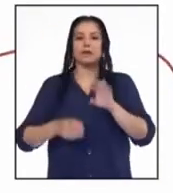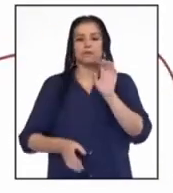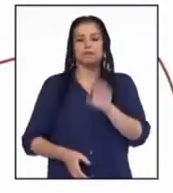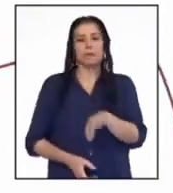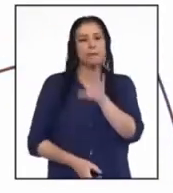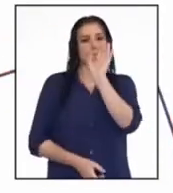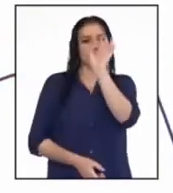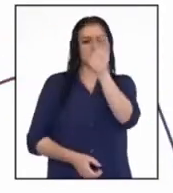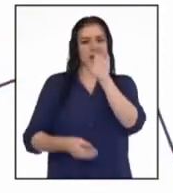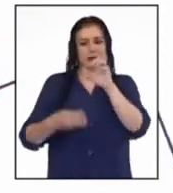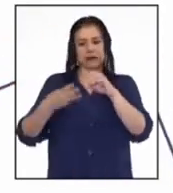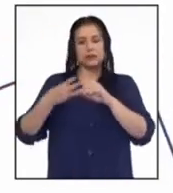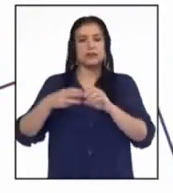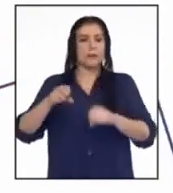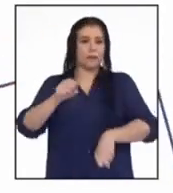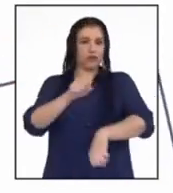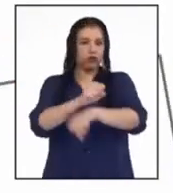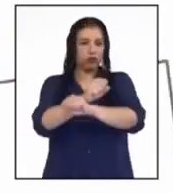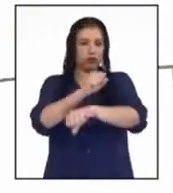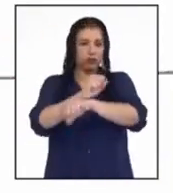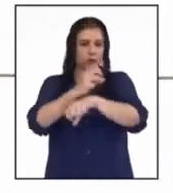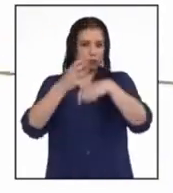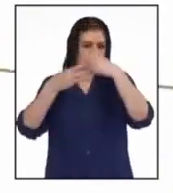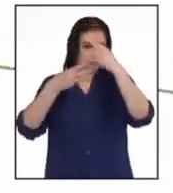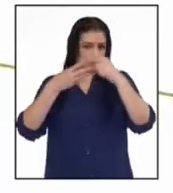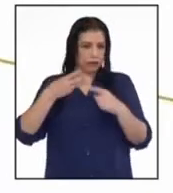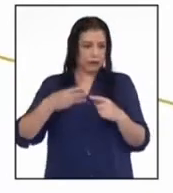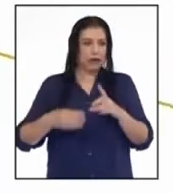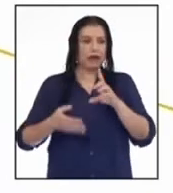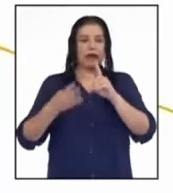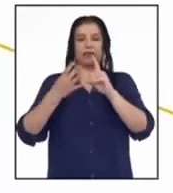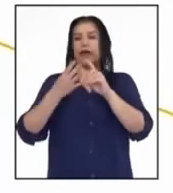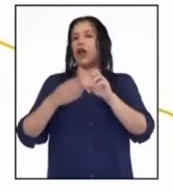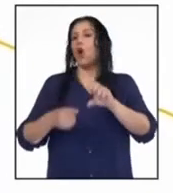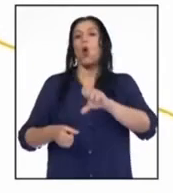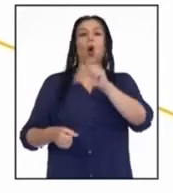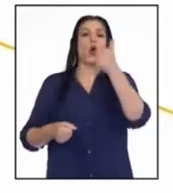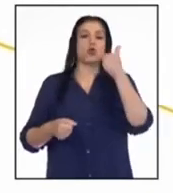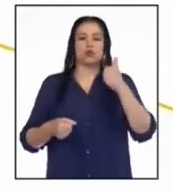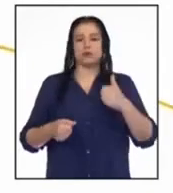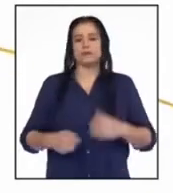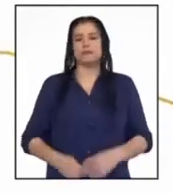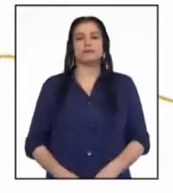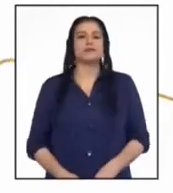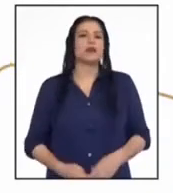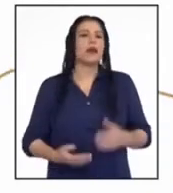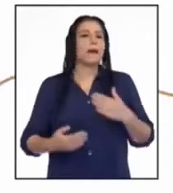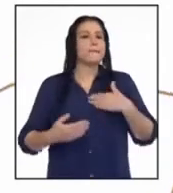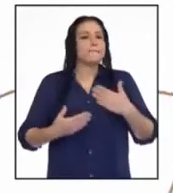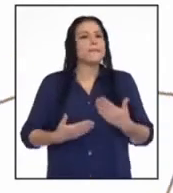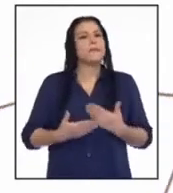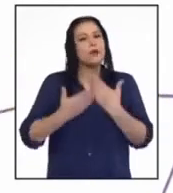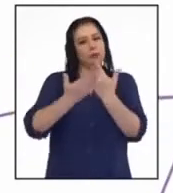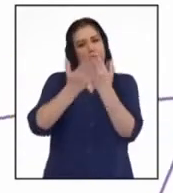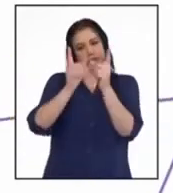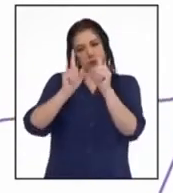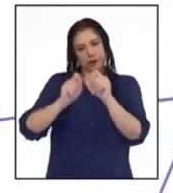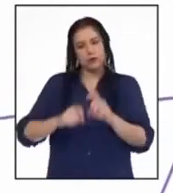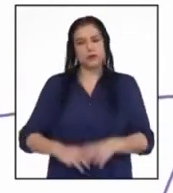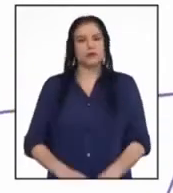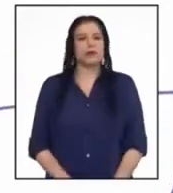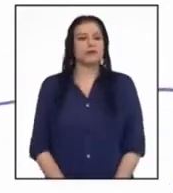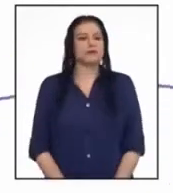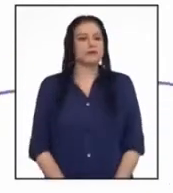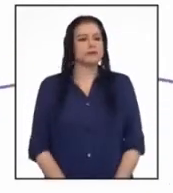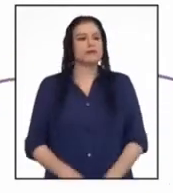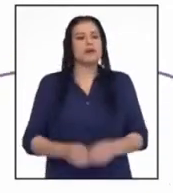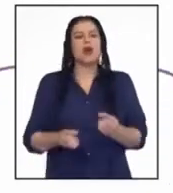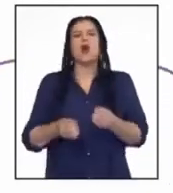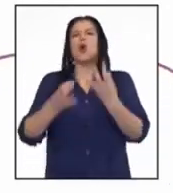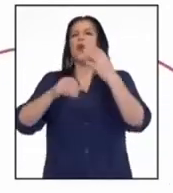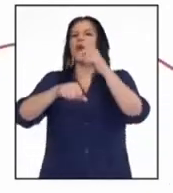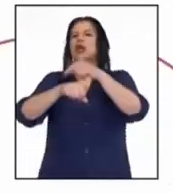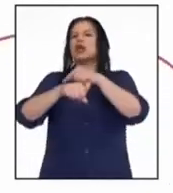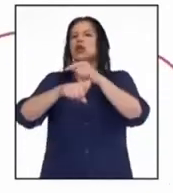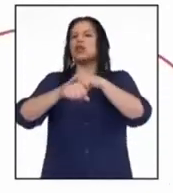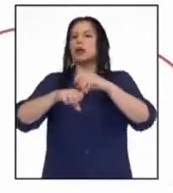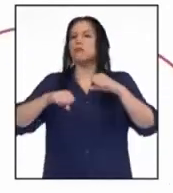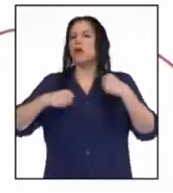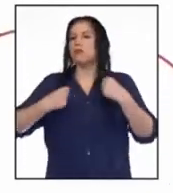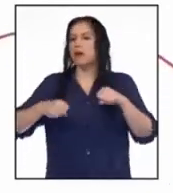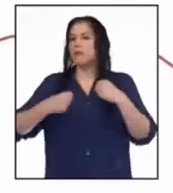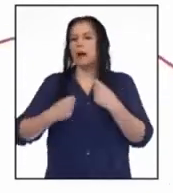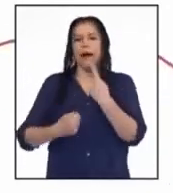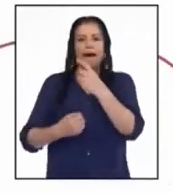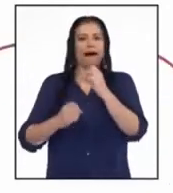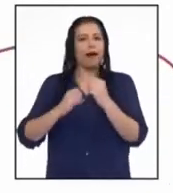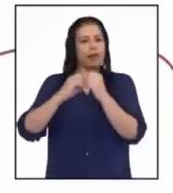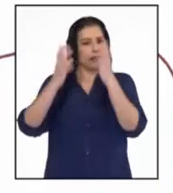básquet, C, fútbol, D, otro. Y mi propuesta de pregunta es esta. ¿Cuánto tiempo realizas actividad